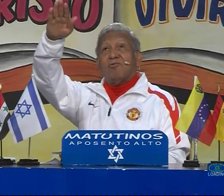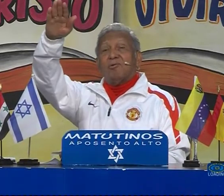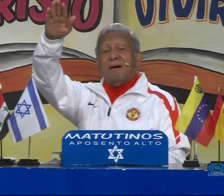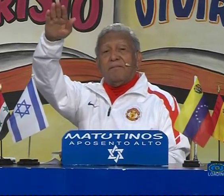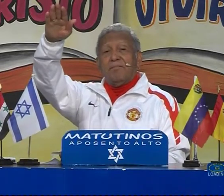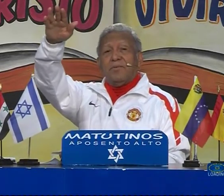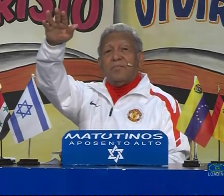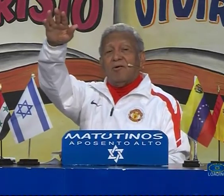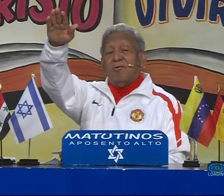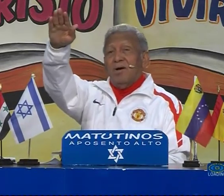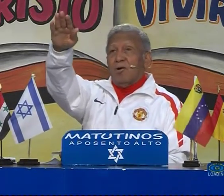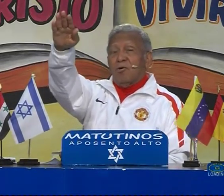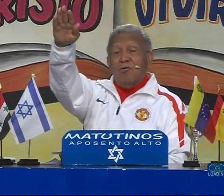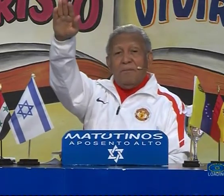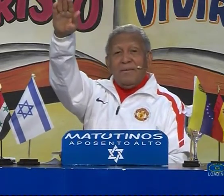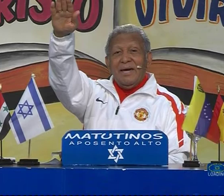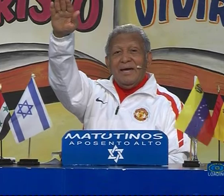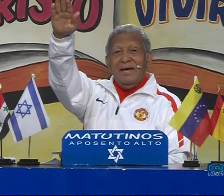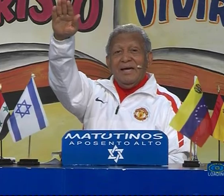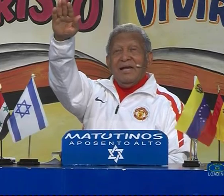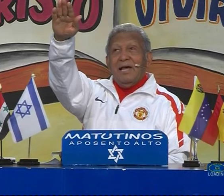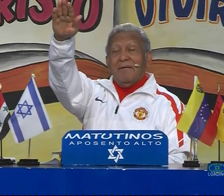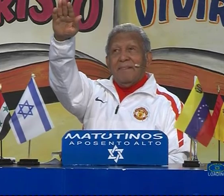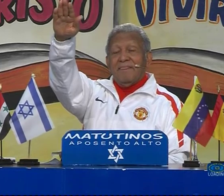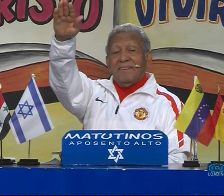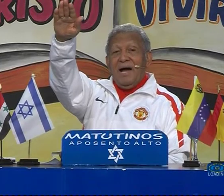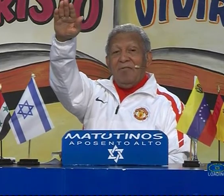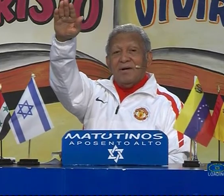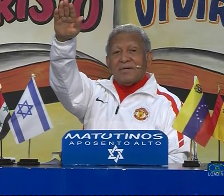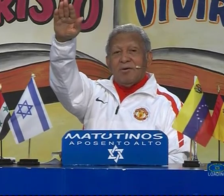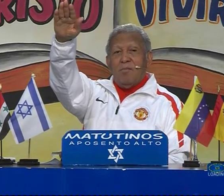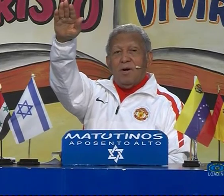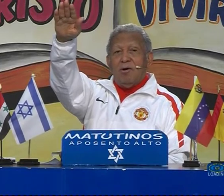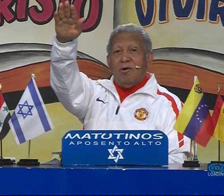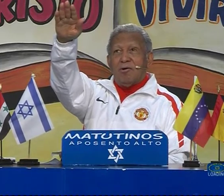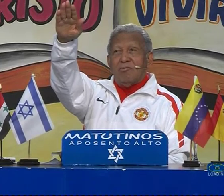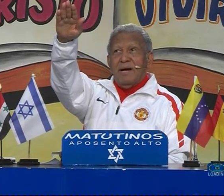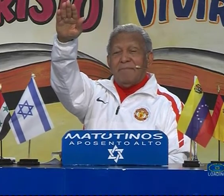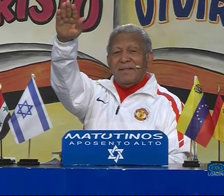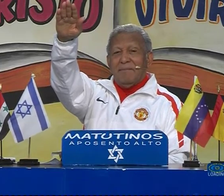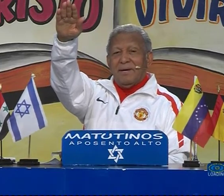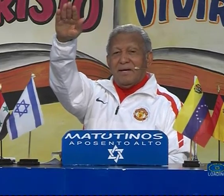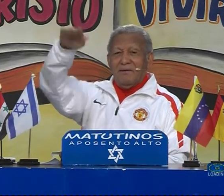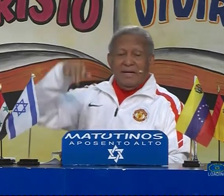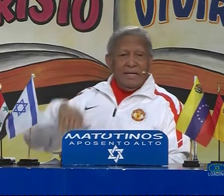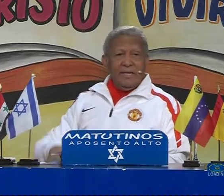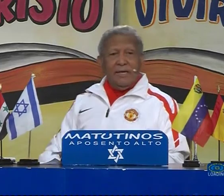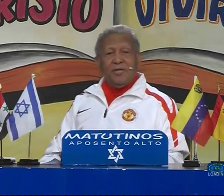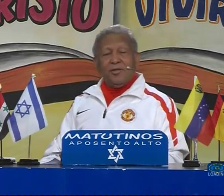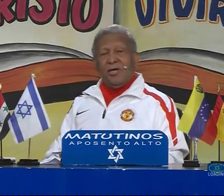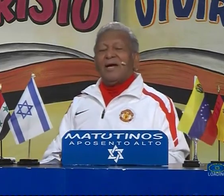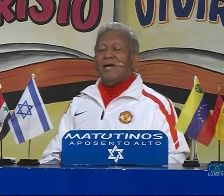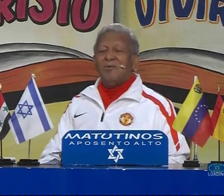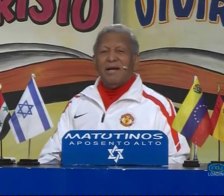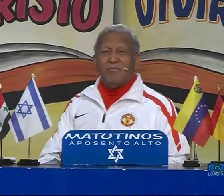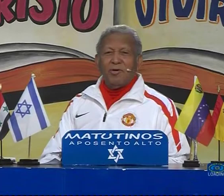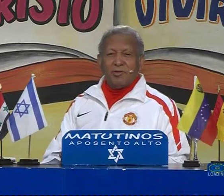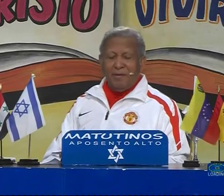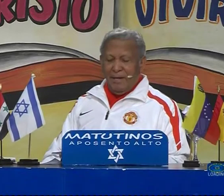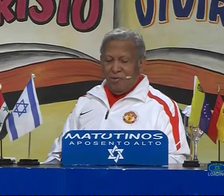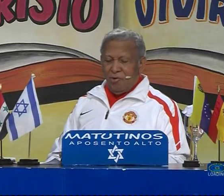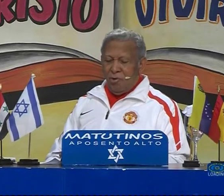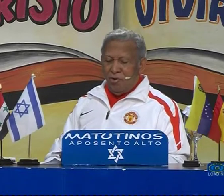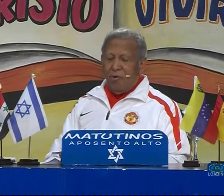estoy con un pie levantado así como el loro, una pata para arriba. Y es que yo era